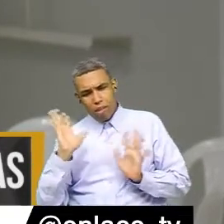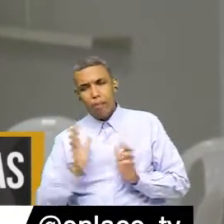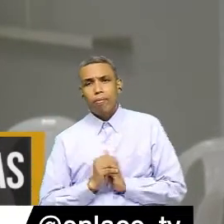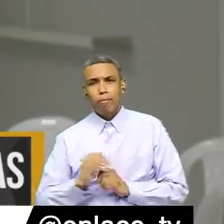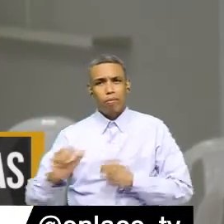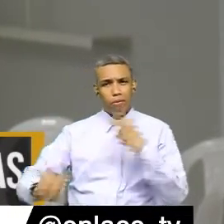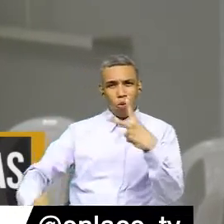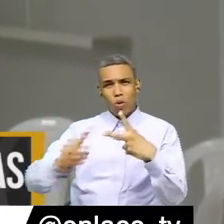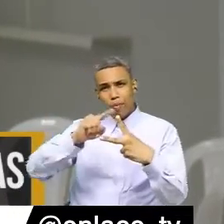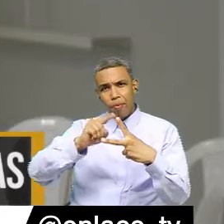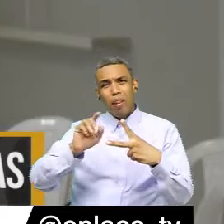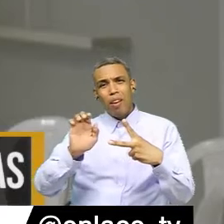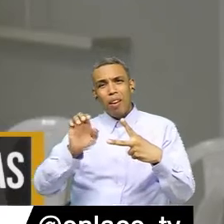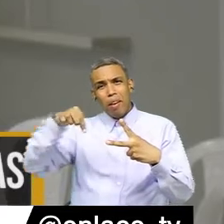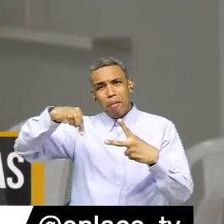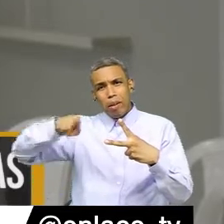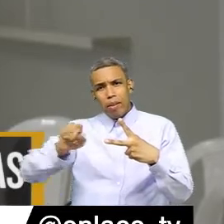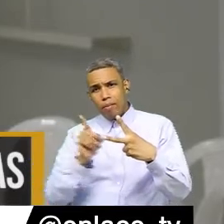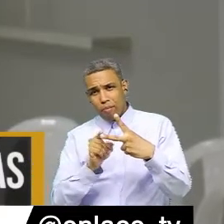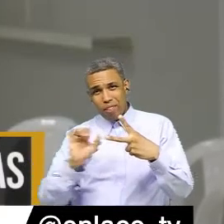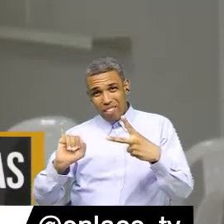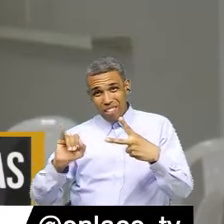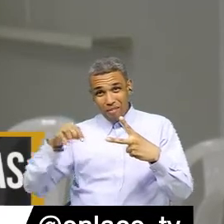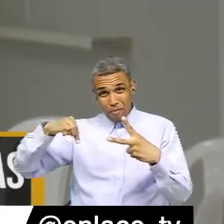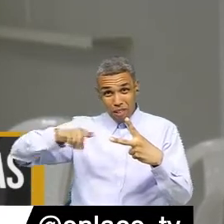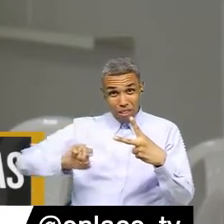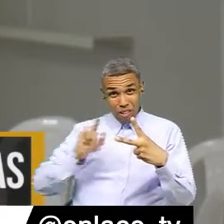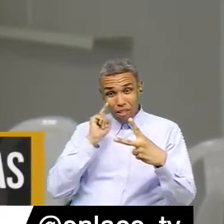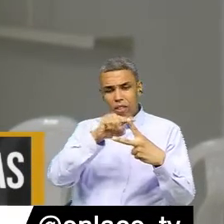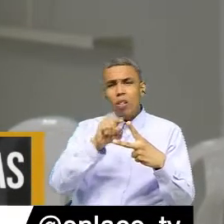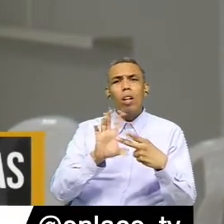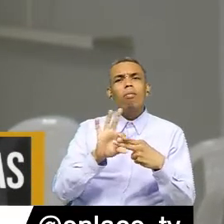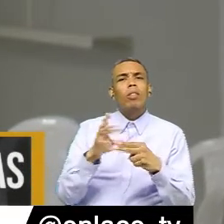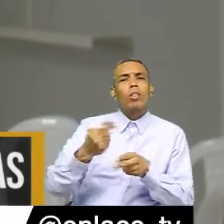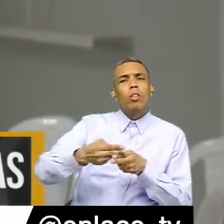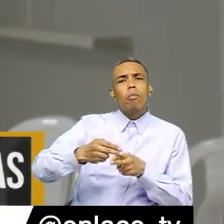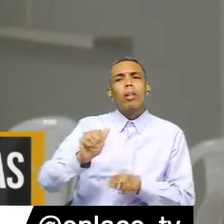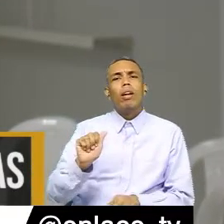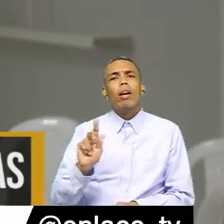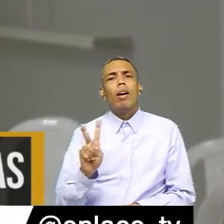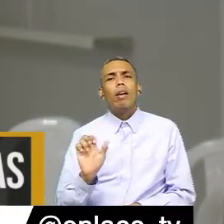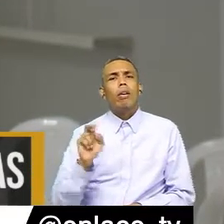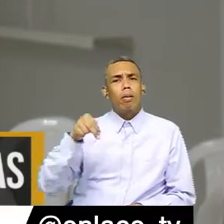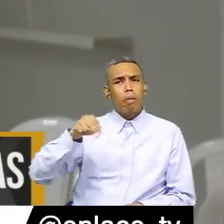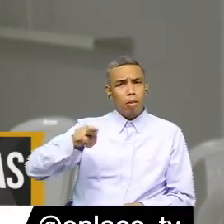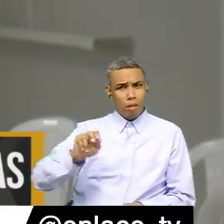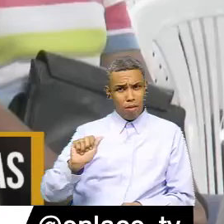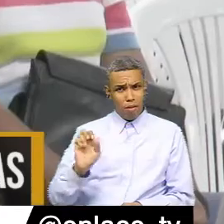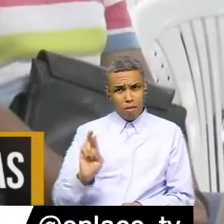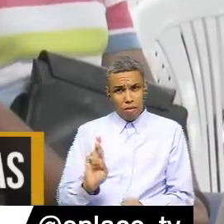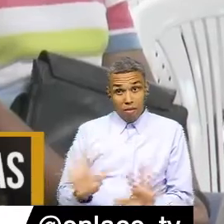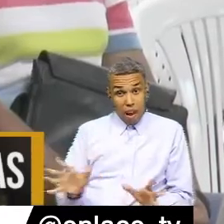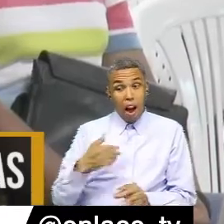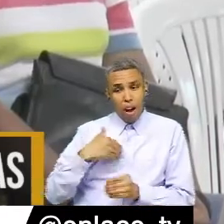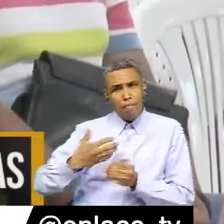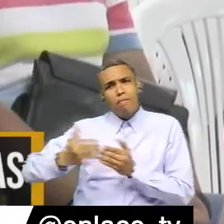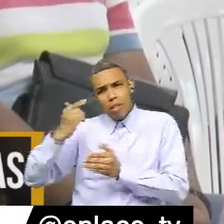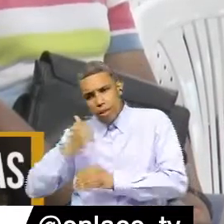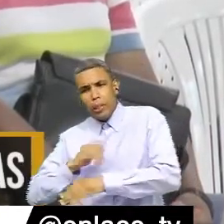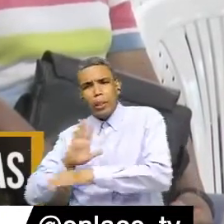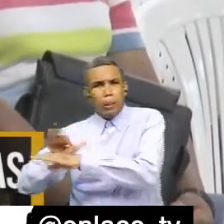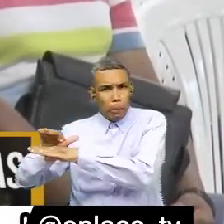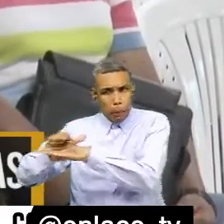avanzar foxx trabajando conjuntamente para poder darle implementación a institución educativa en este espacio se